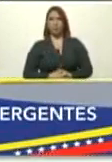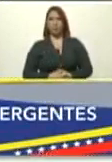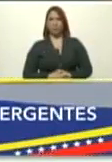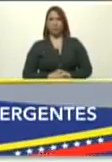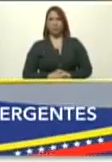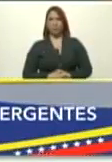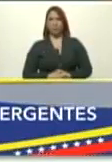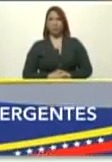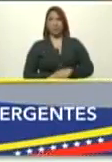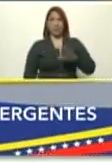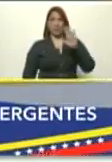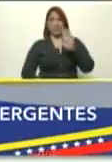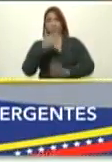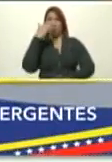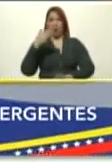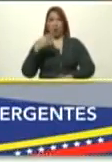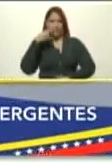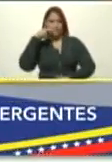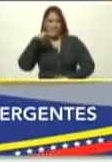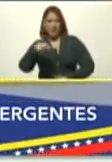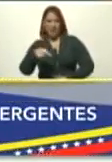Y se fueron encima de Rusia.